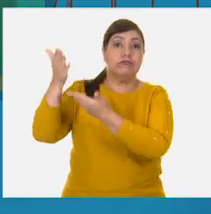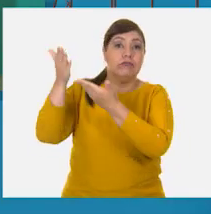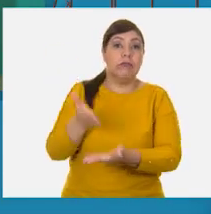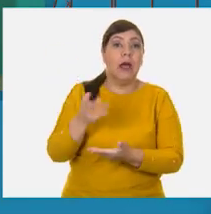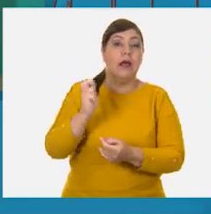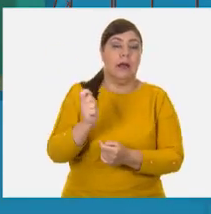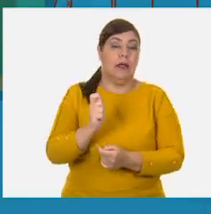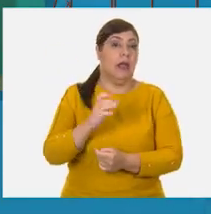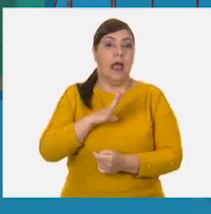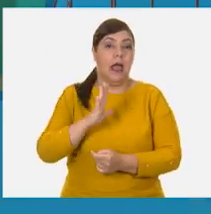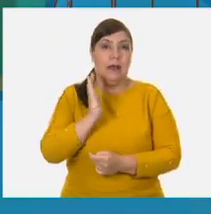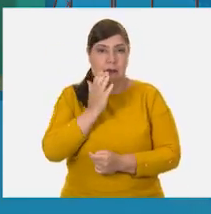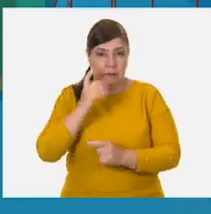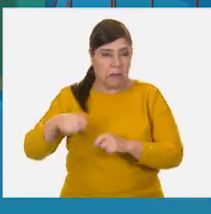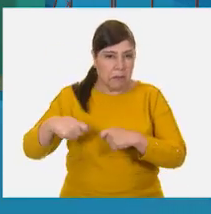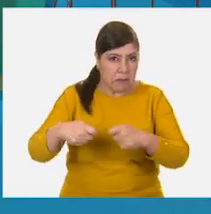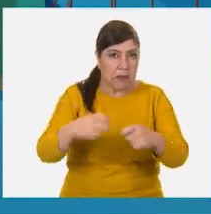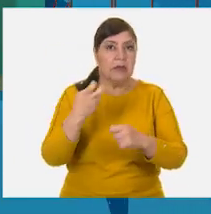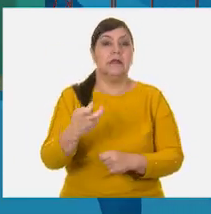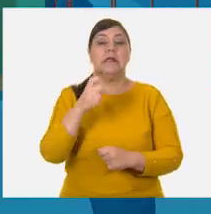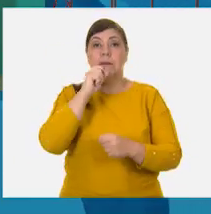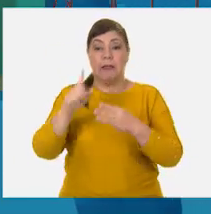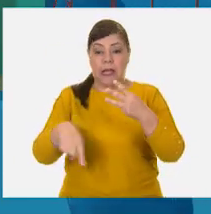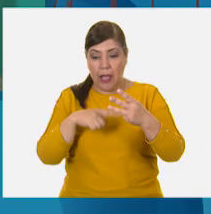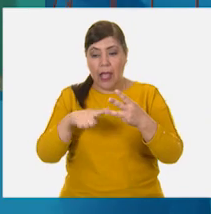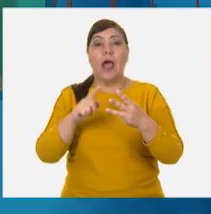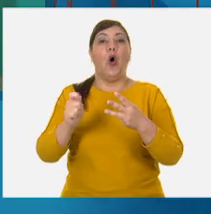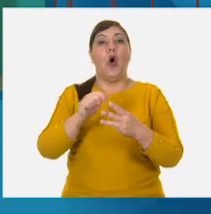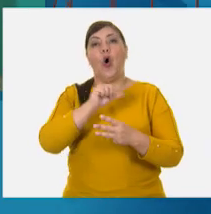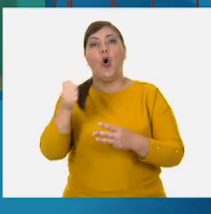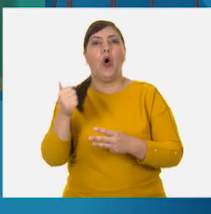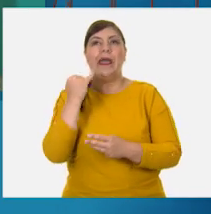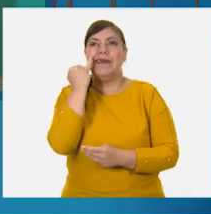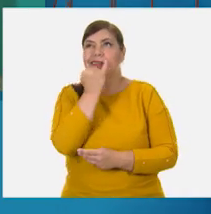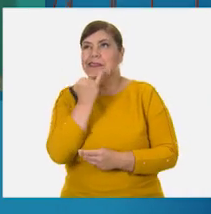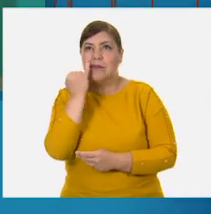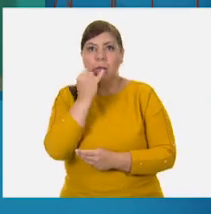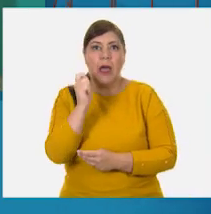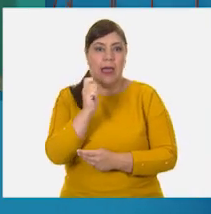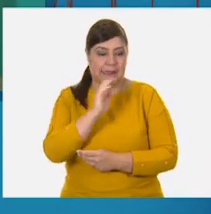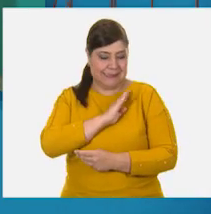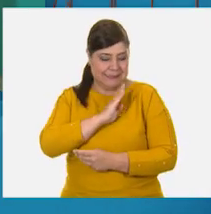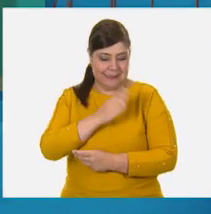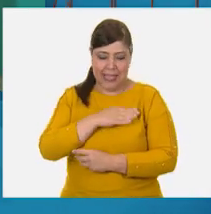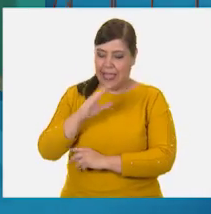mexicanos. Formas, por ejemplo, también de hablar el castellano, ¿no? Sin duda